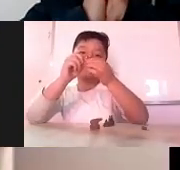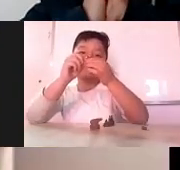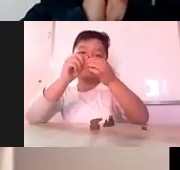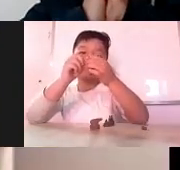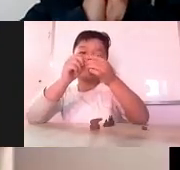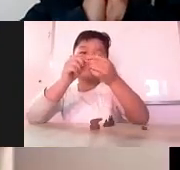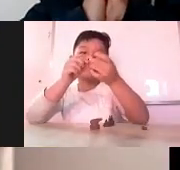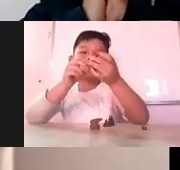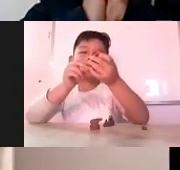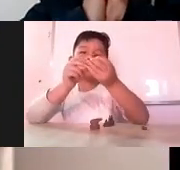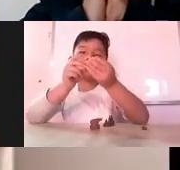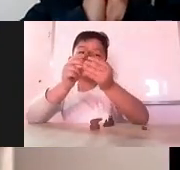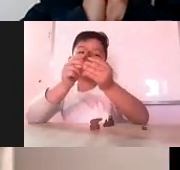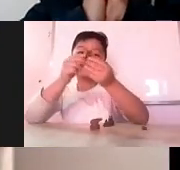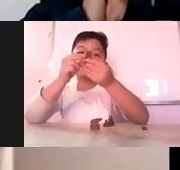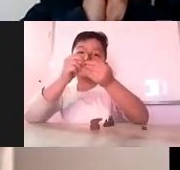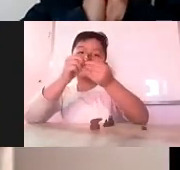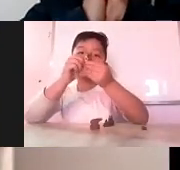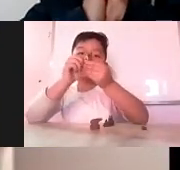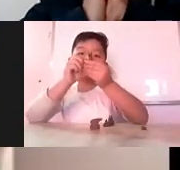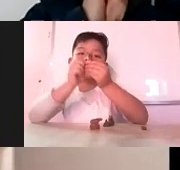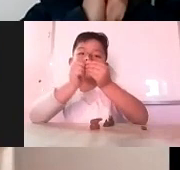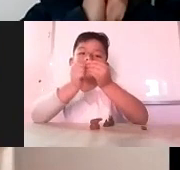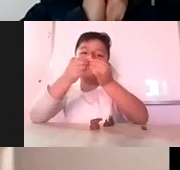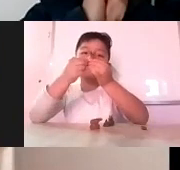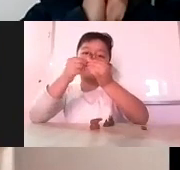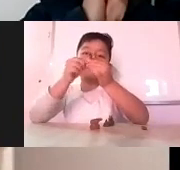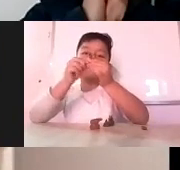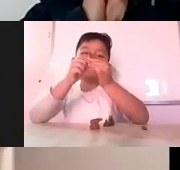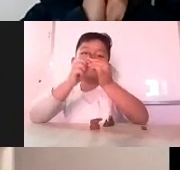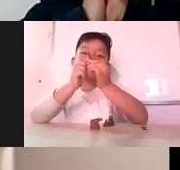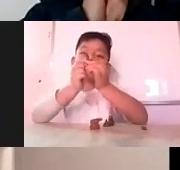contigo. Si te he dado todo lo que tengo,